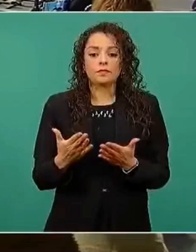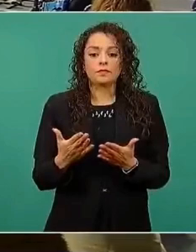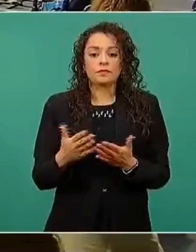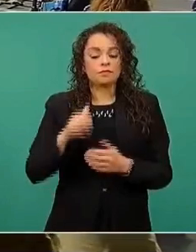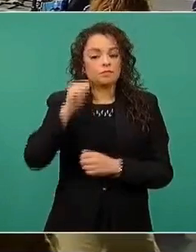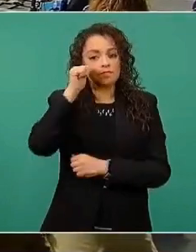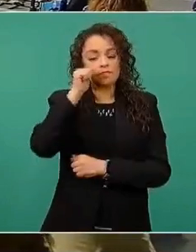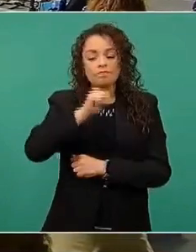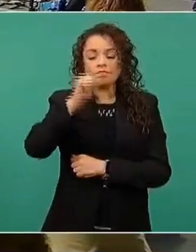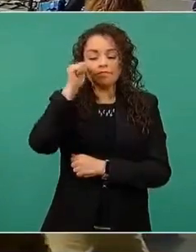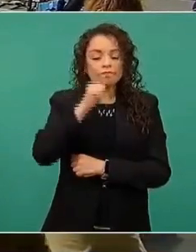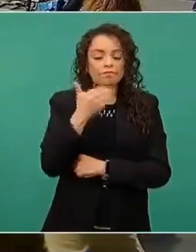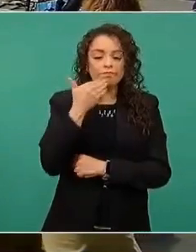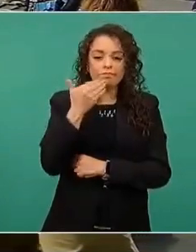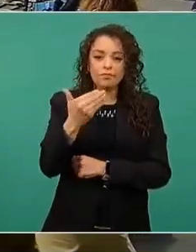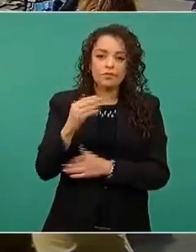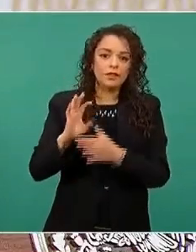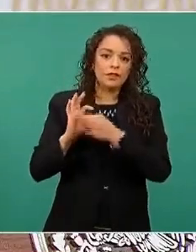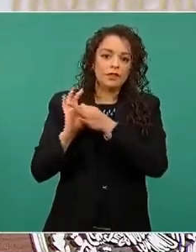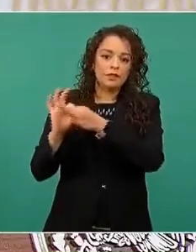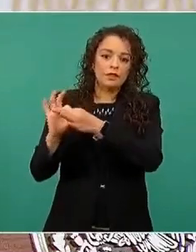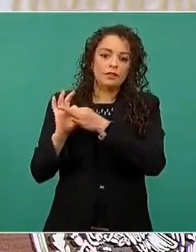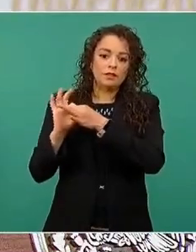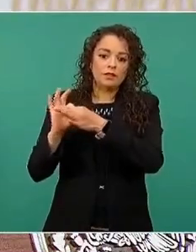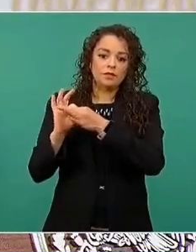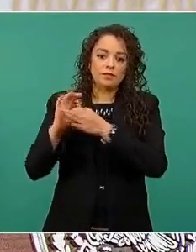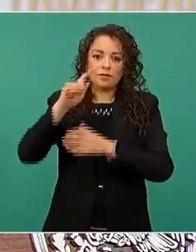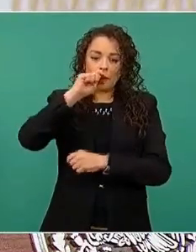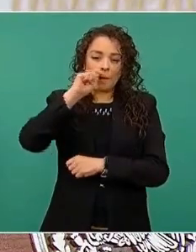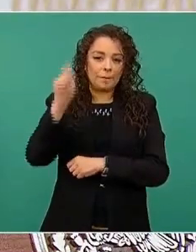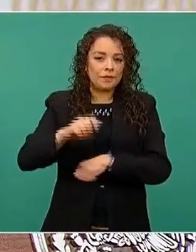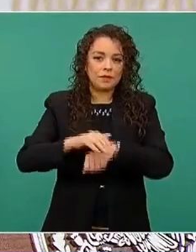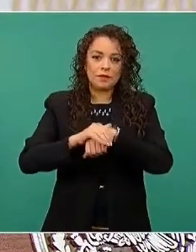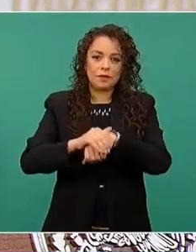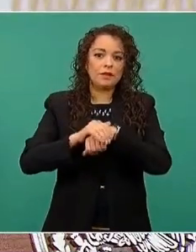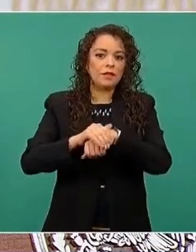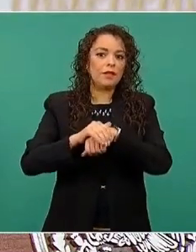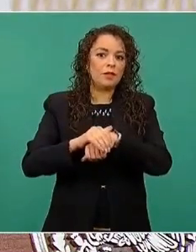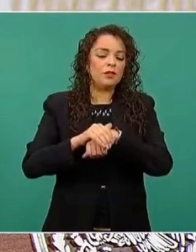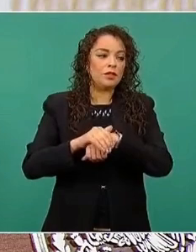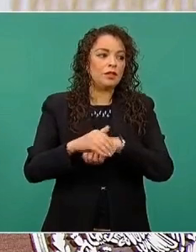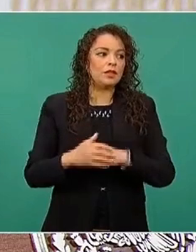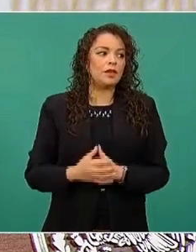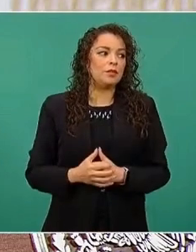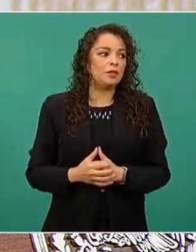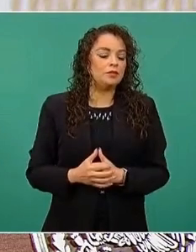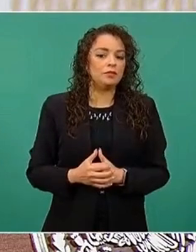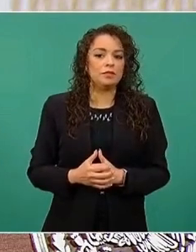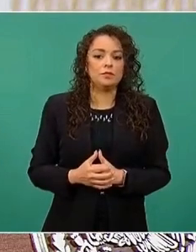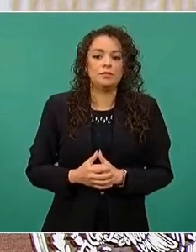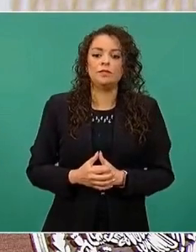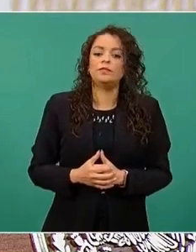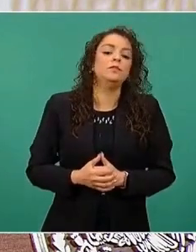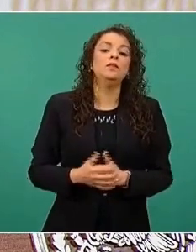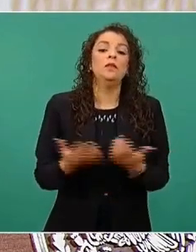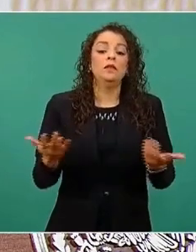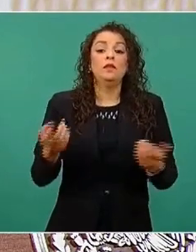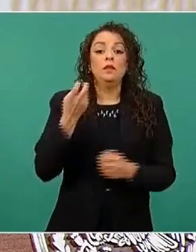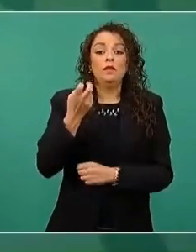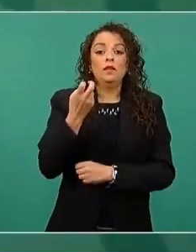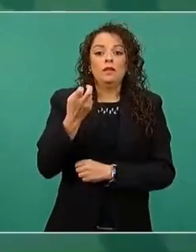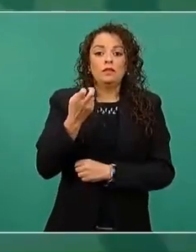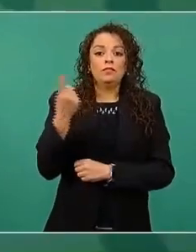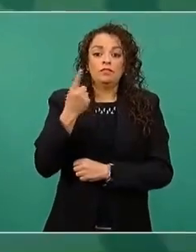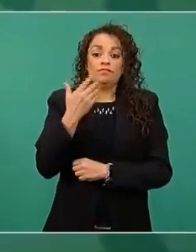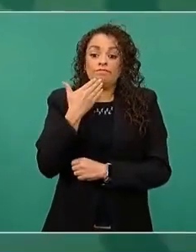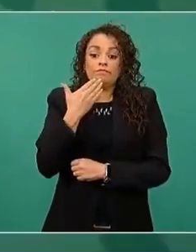siempre una relación de amistad. Entonces, qué bien que ahora